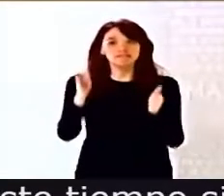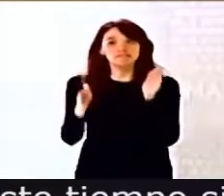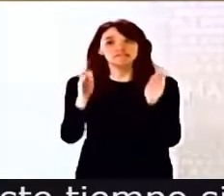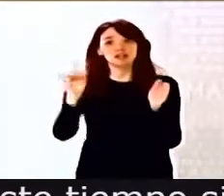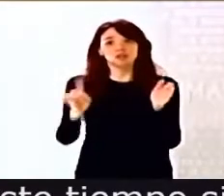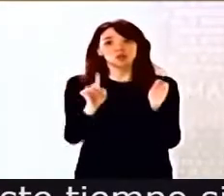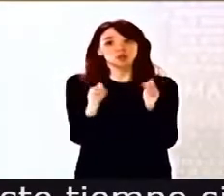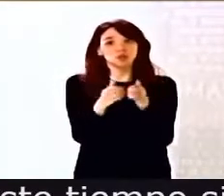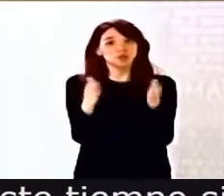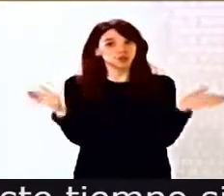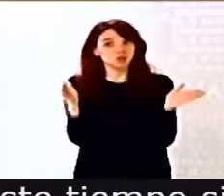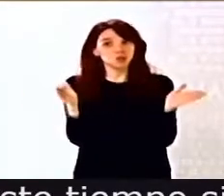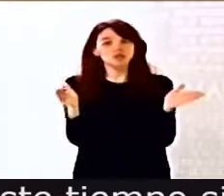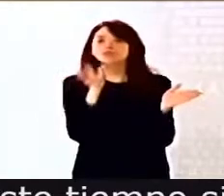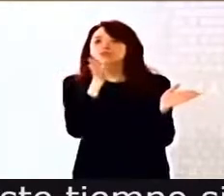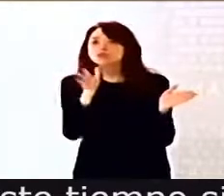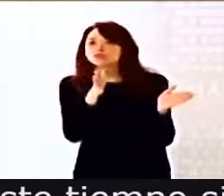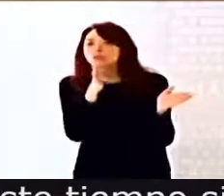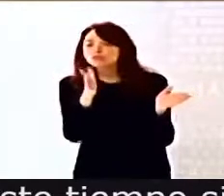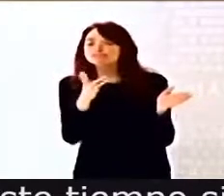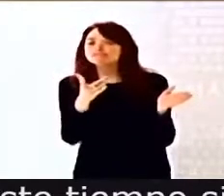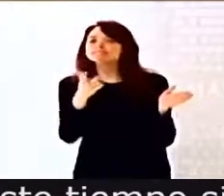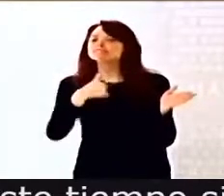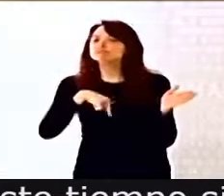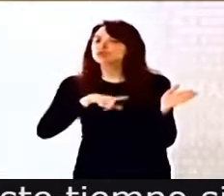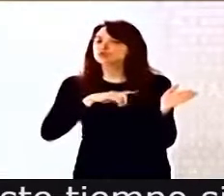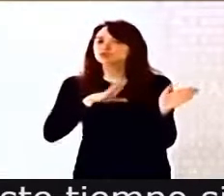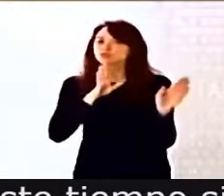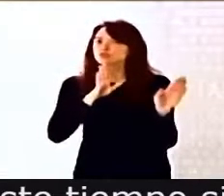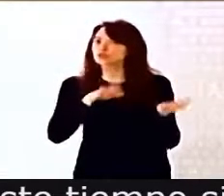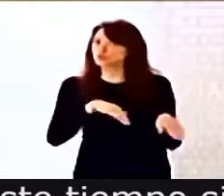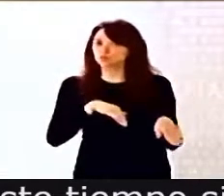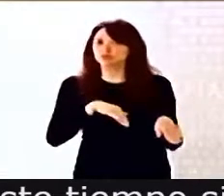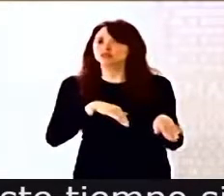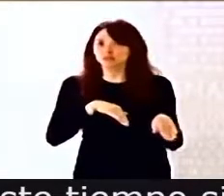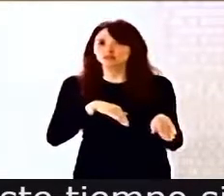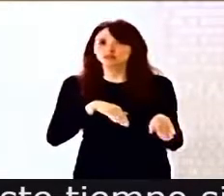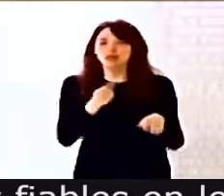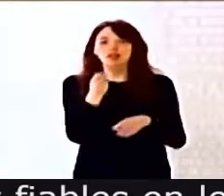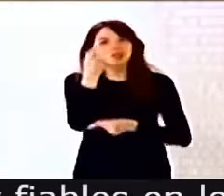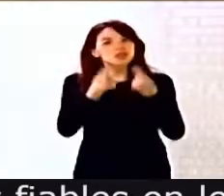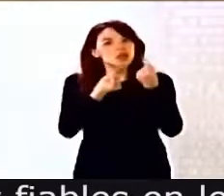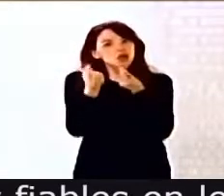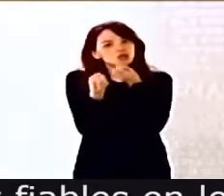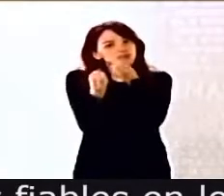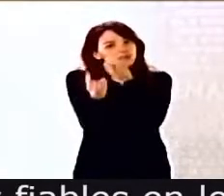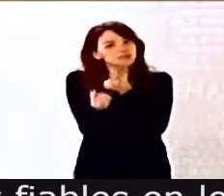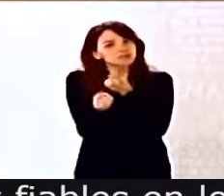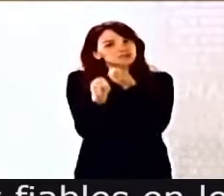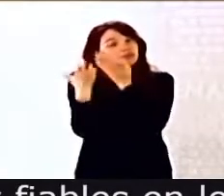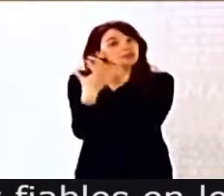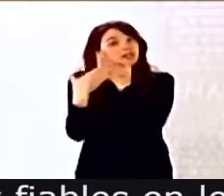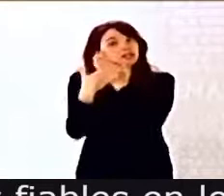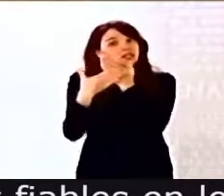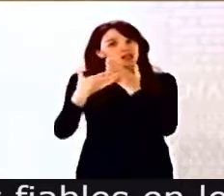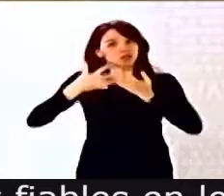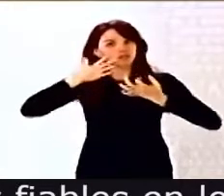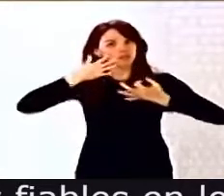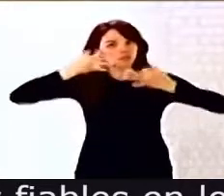sido muy fiables en los datos que dábamos al Ministerio.